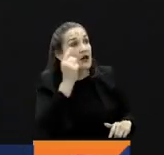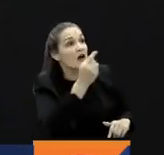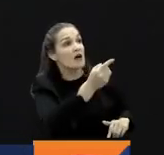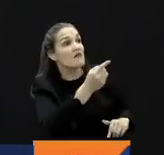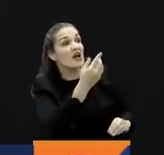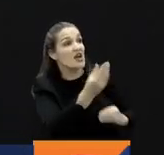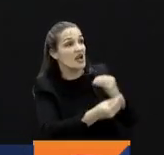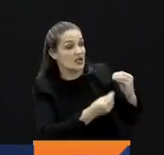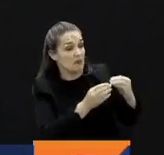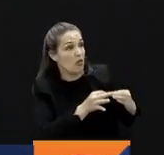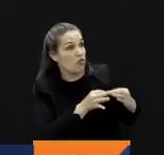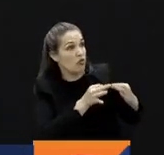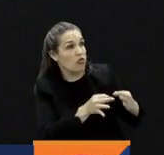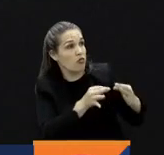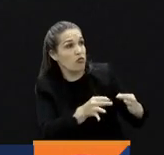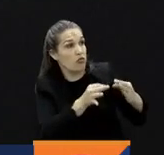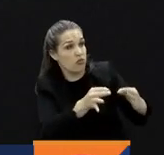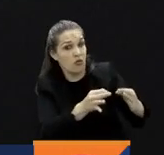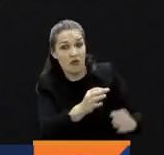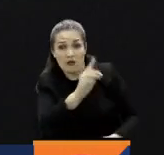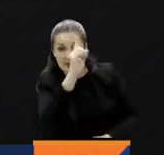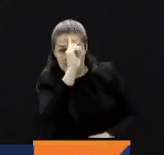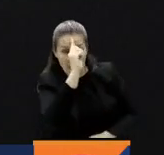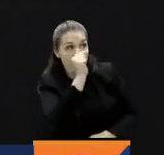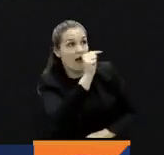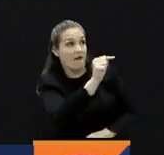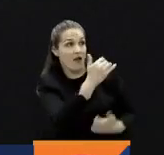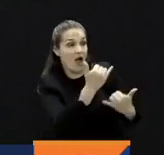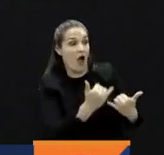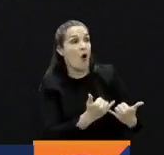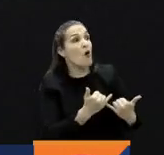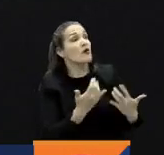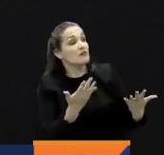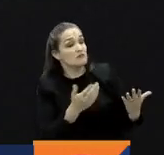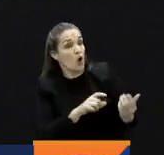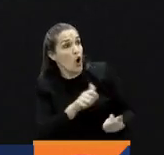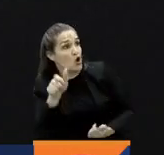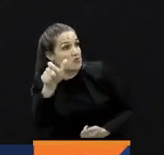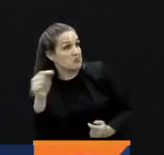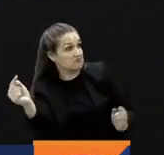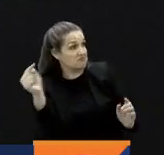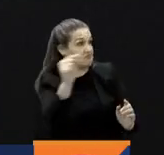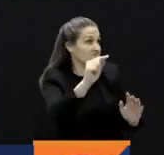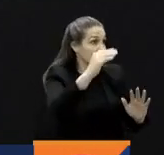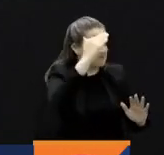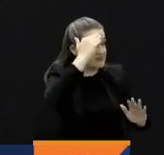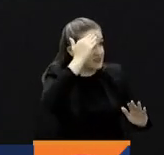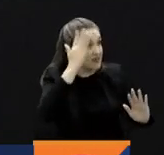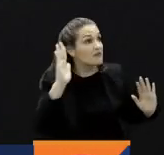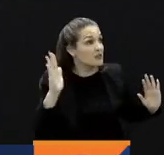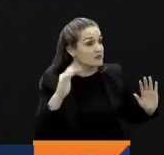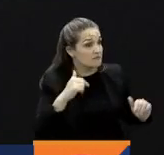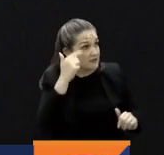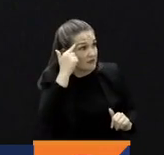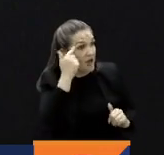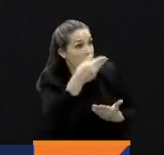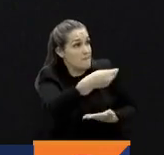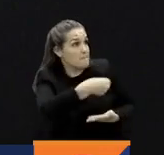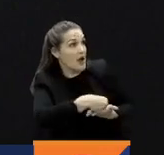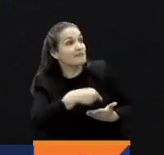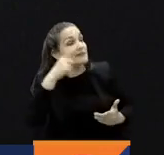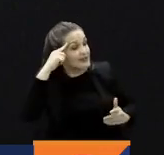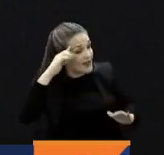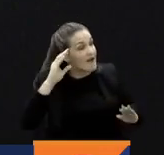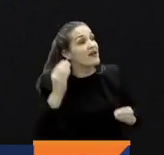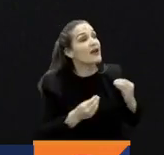de realengo. Esas presentaciones que se han muerto personas, eso las he hecho soy yo. Digamos que aporte o saber qué hacemos